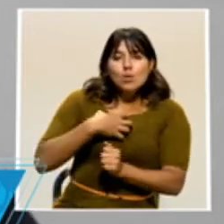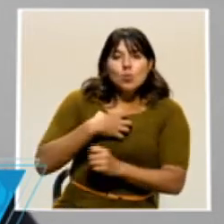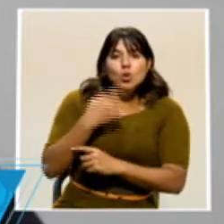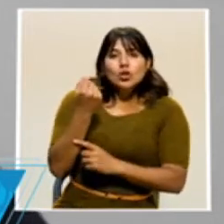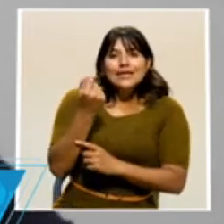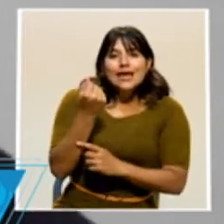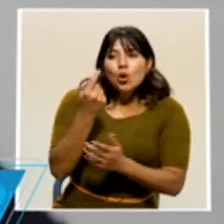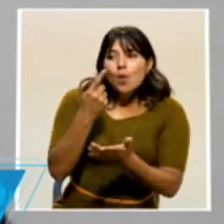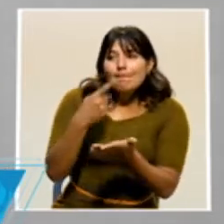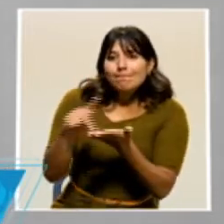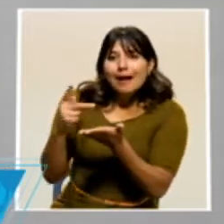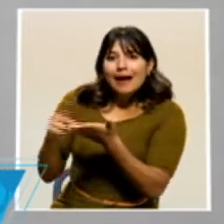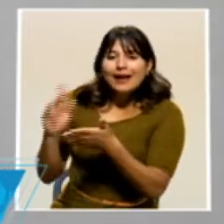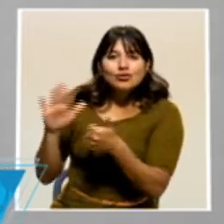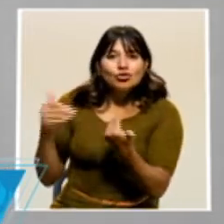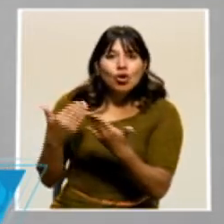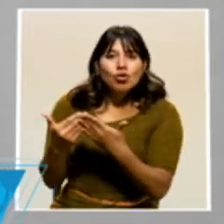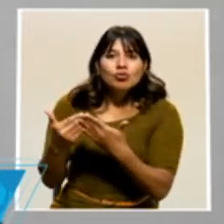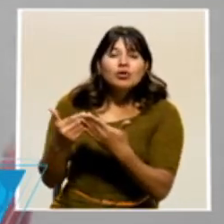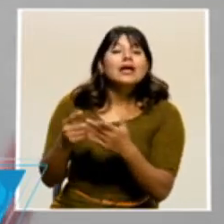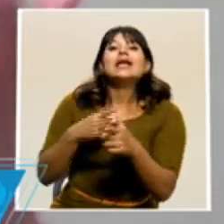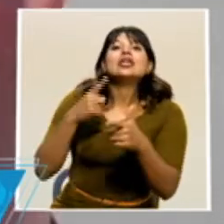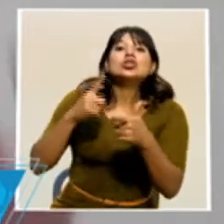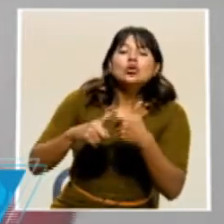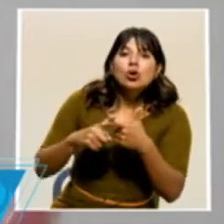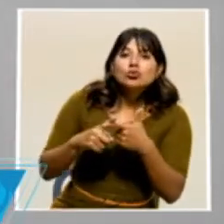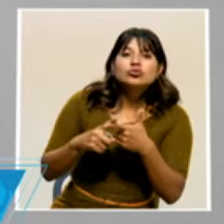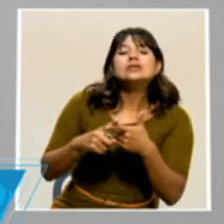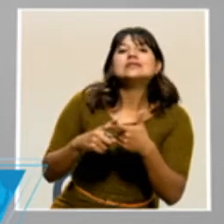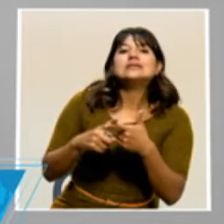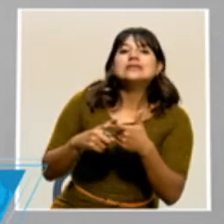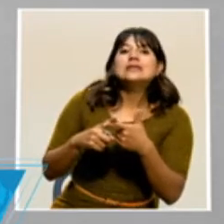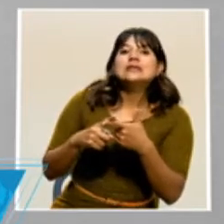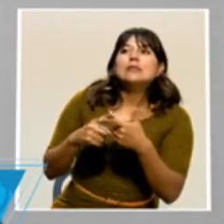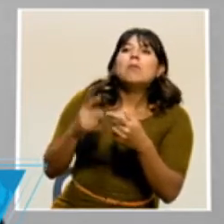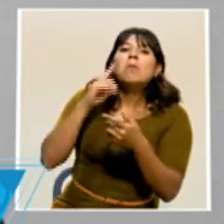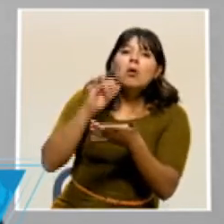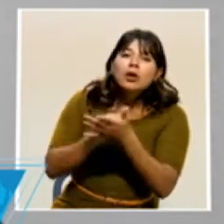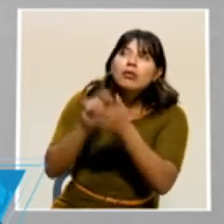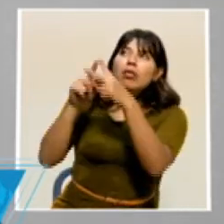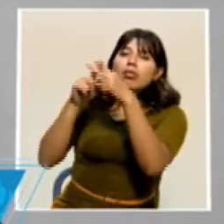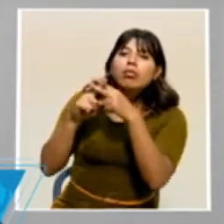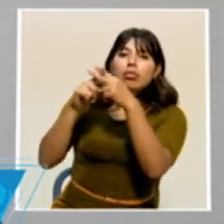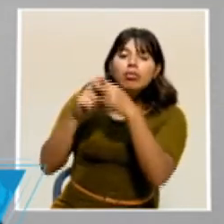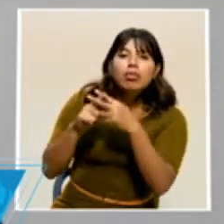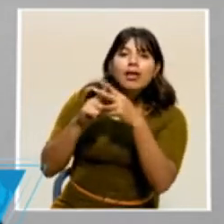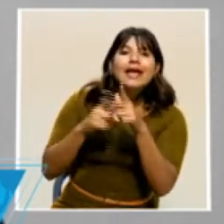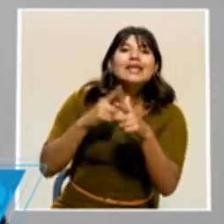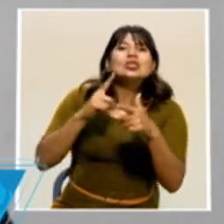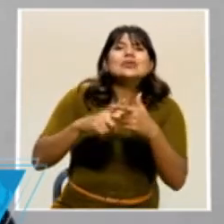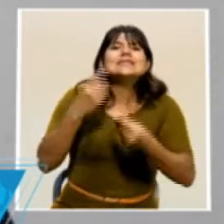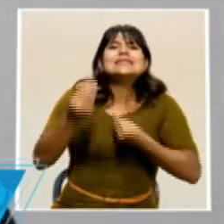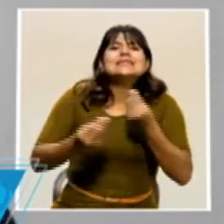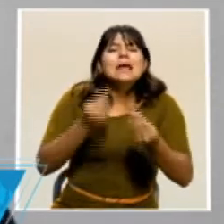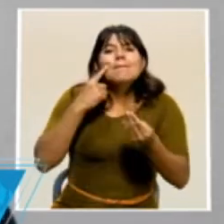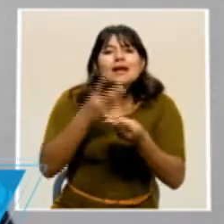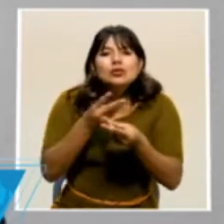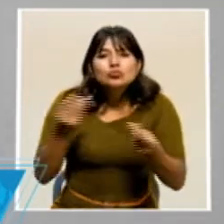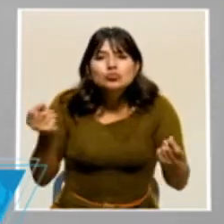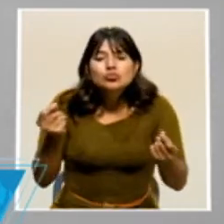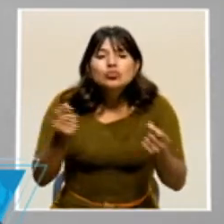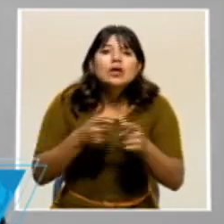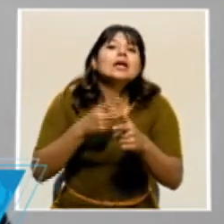ese sentido, entonces hay que hacer crecer los ingresos y hay que contener, disminuir, hacer un gasto